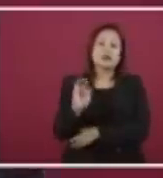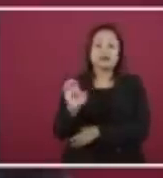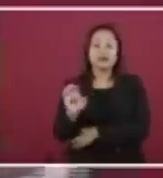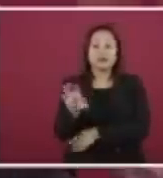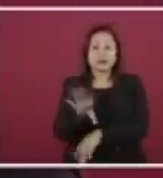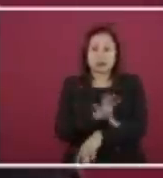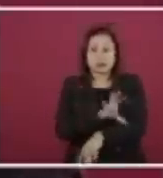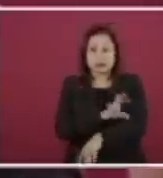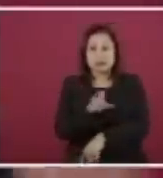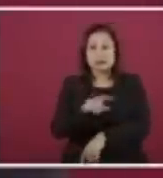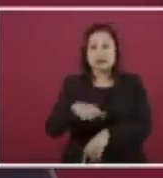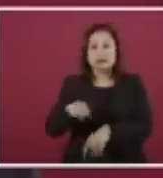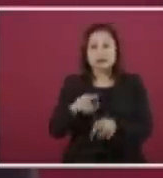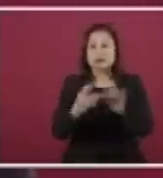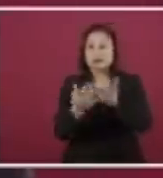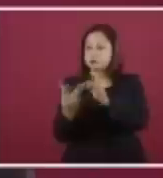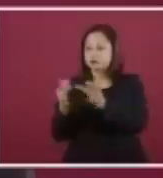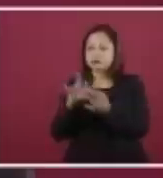llegan prácticamente a todo el país.